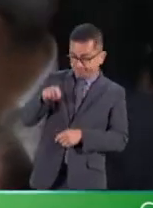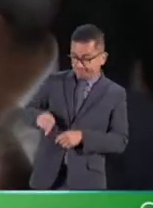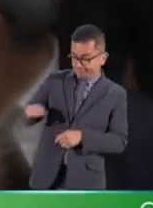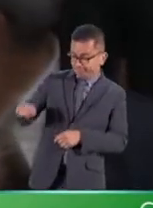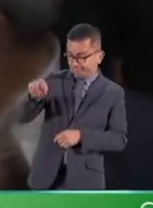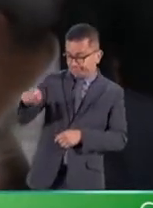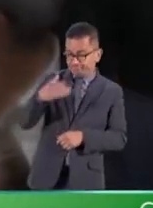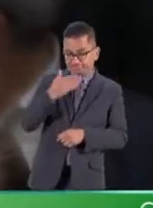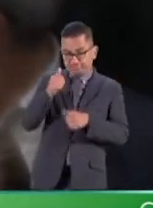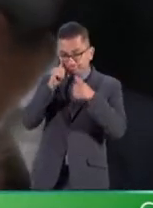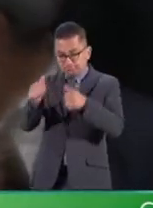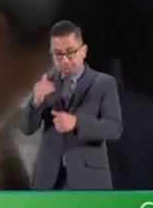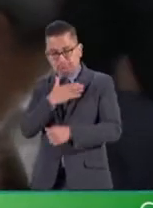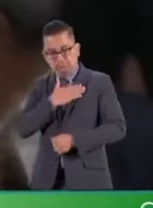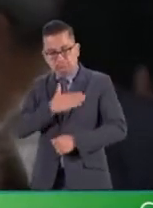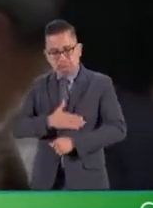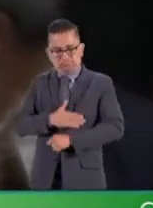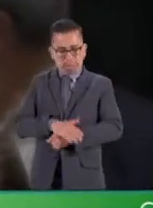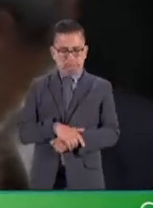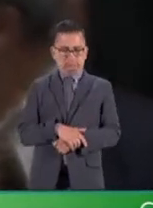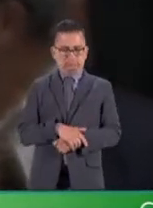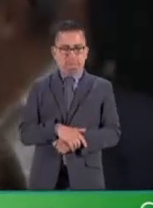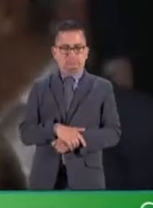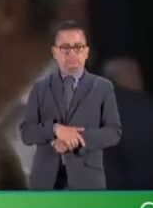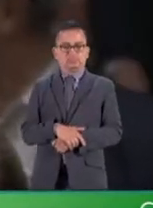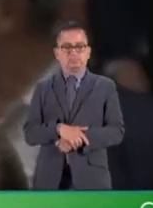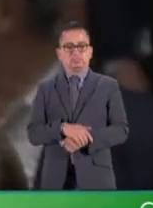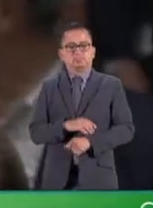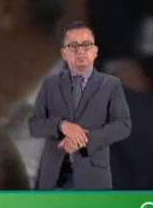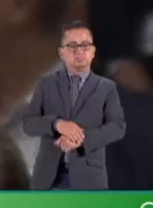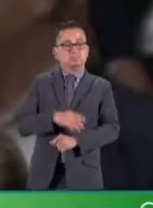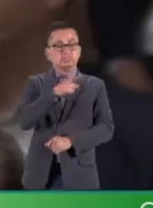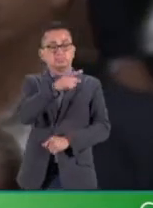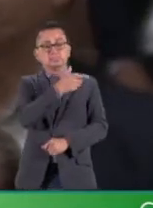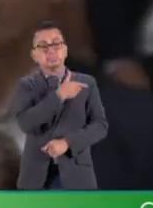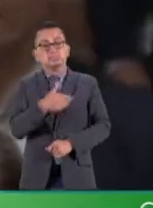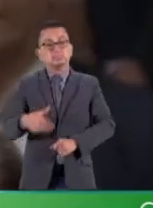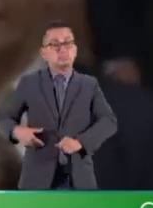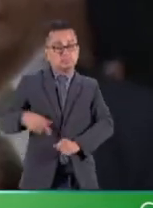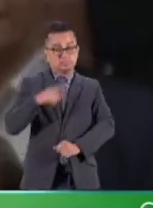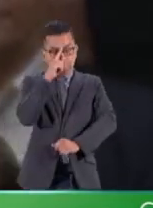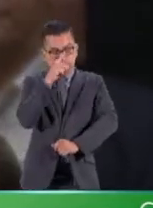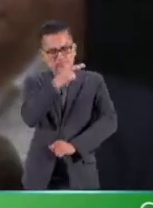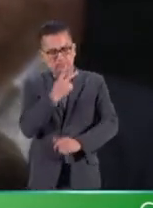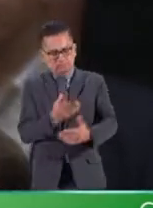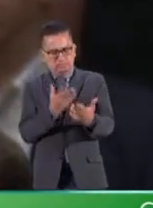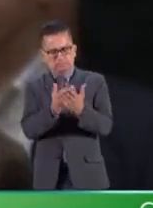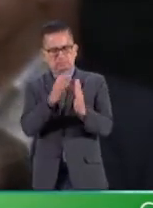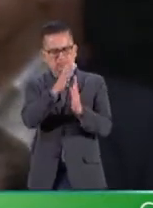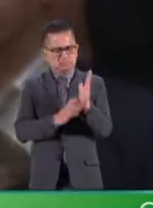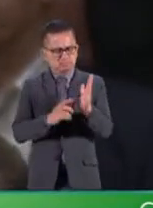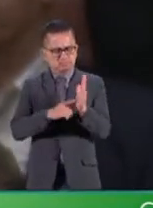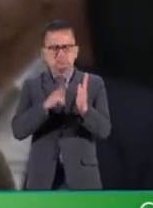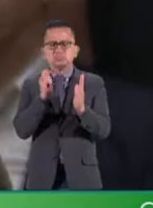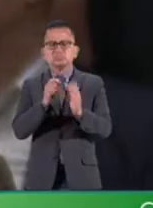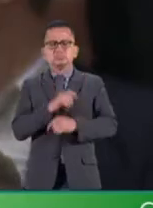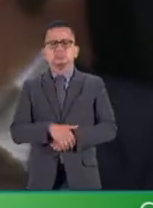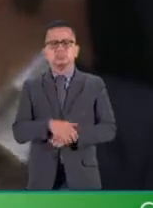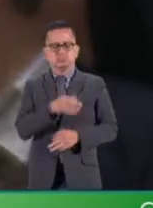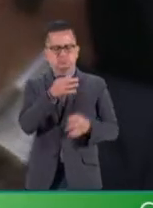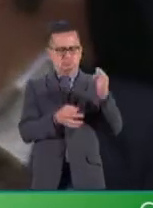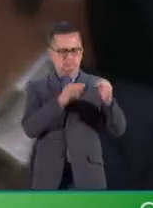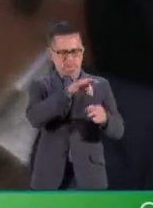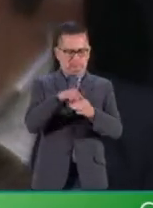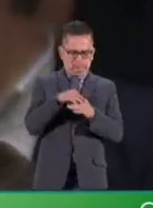de a pie. Según la reforma redactada en la oficina del presidente, 2/3 de los integrantes del Tribunal Electoral, la